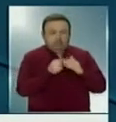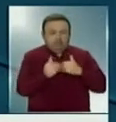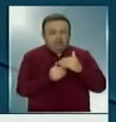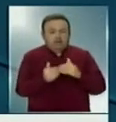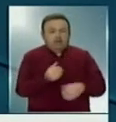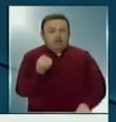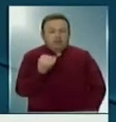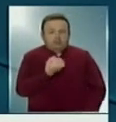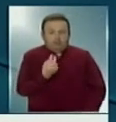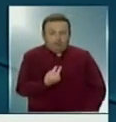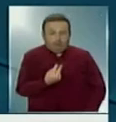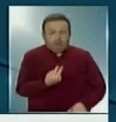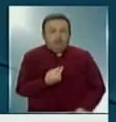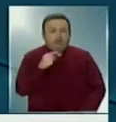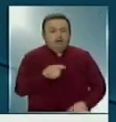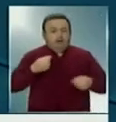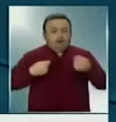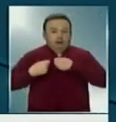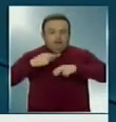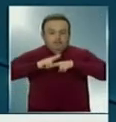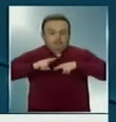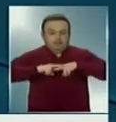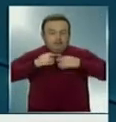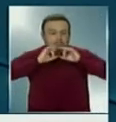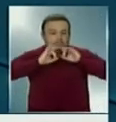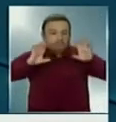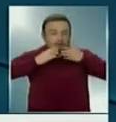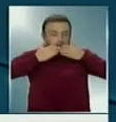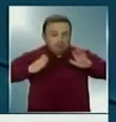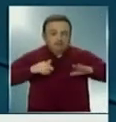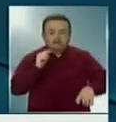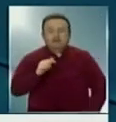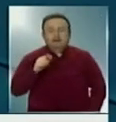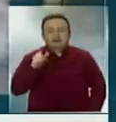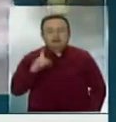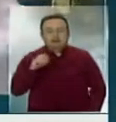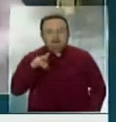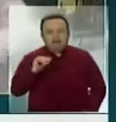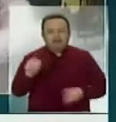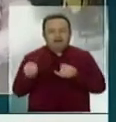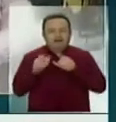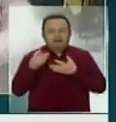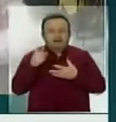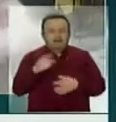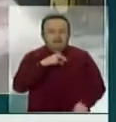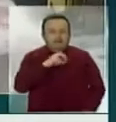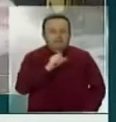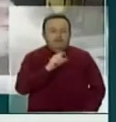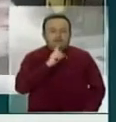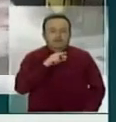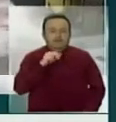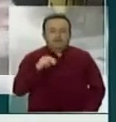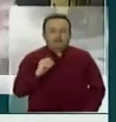pasa a fase 2 de transición, el comercio se prepara ante una eventual apertura. Daniela Valdés nos informa desde Patronato. Daniela,